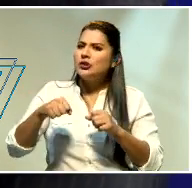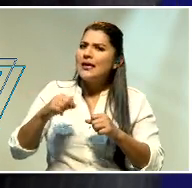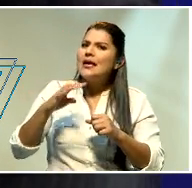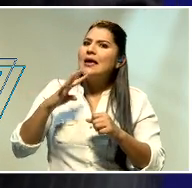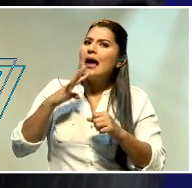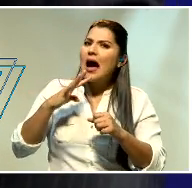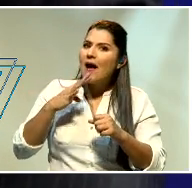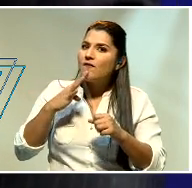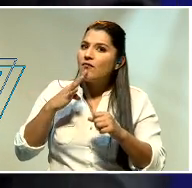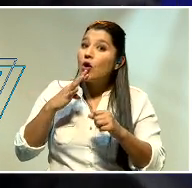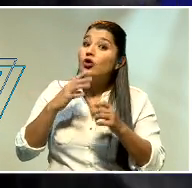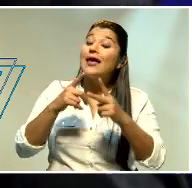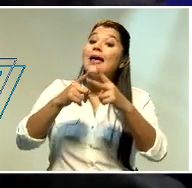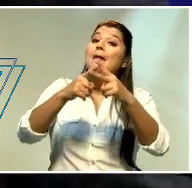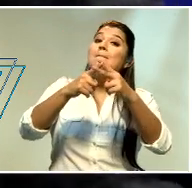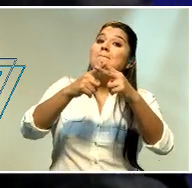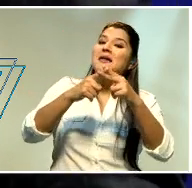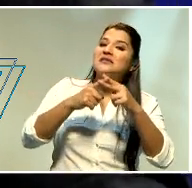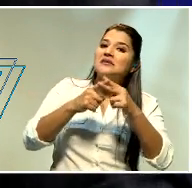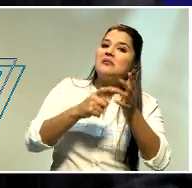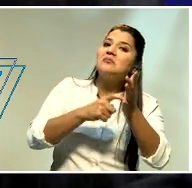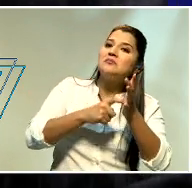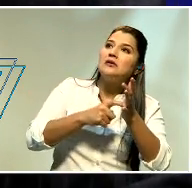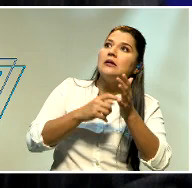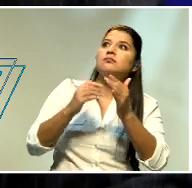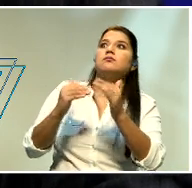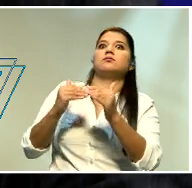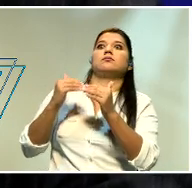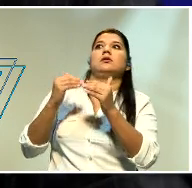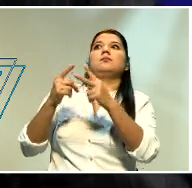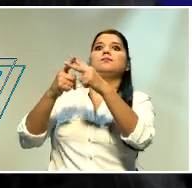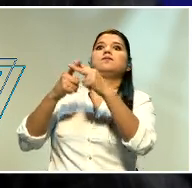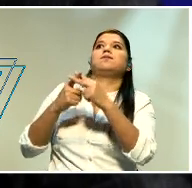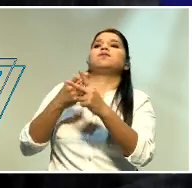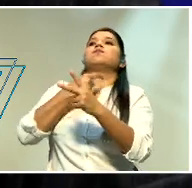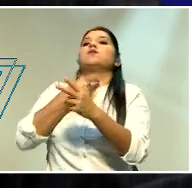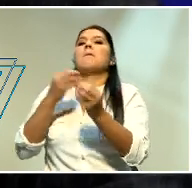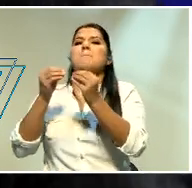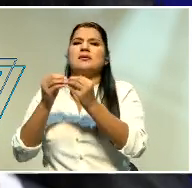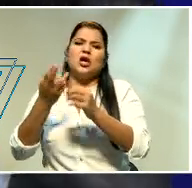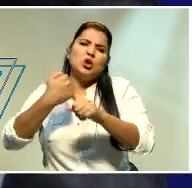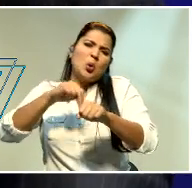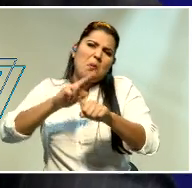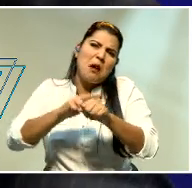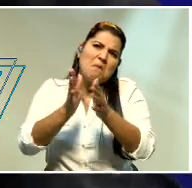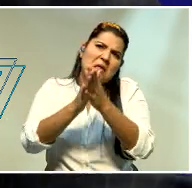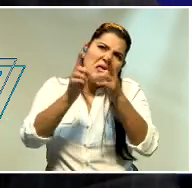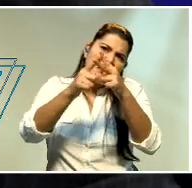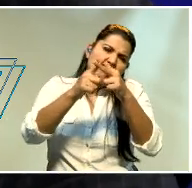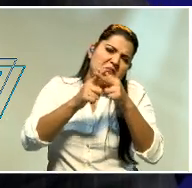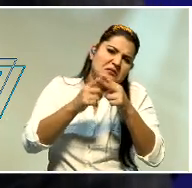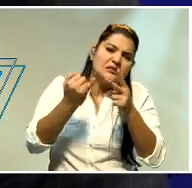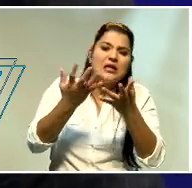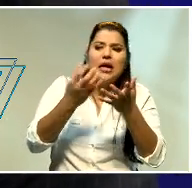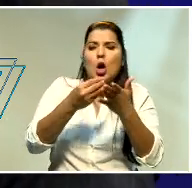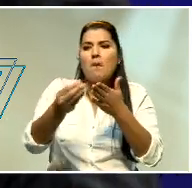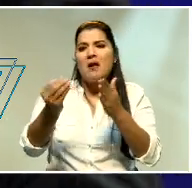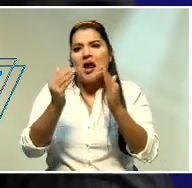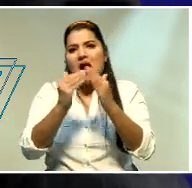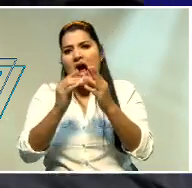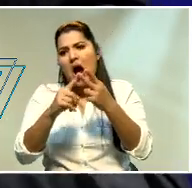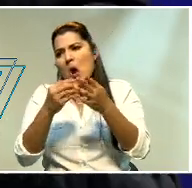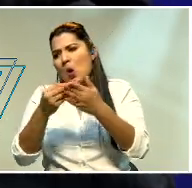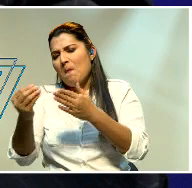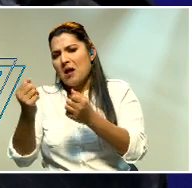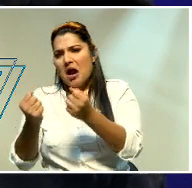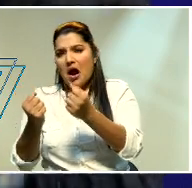y sobreendeudamiento. Es normal que nos endeudemos. Es normal que uno se endeude si quiere comprar una casa, si quiere comprar un vehículo o tal